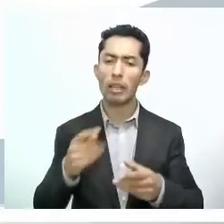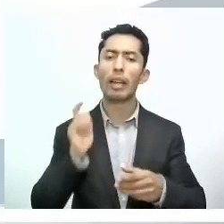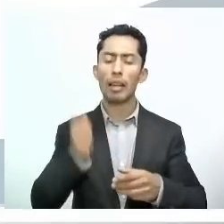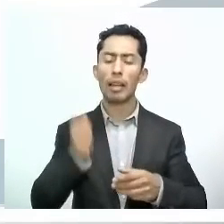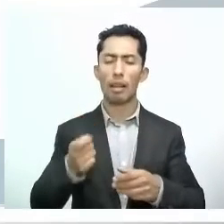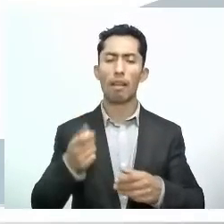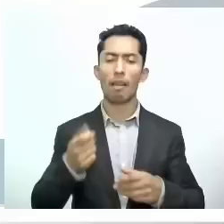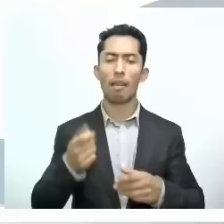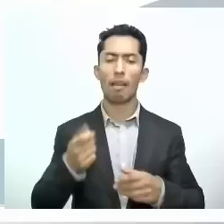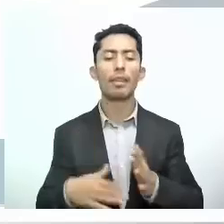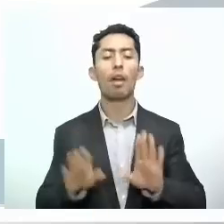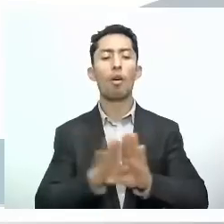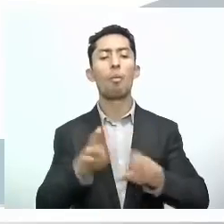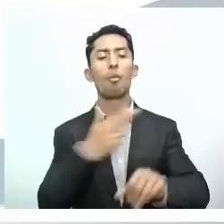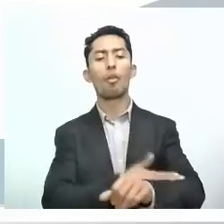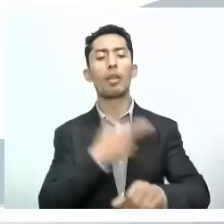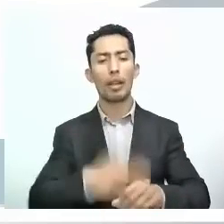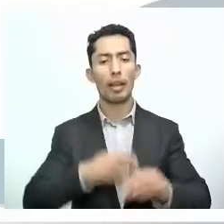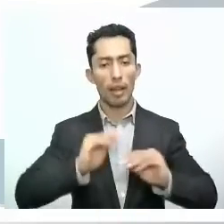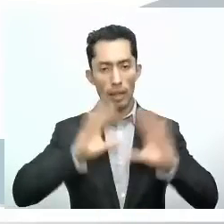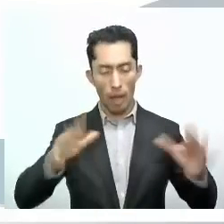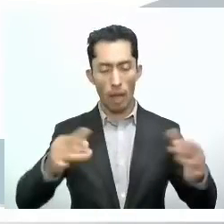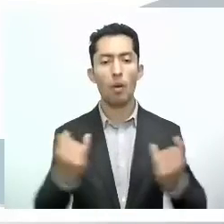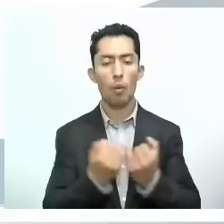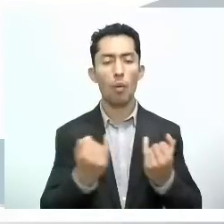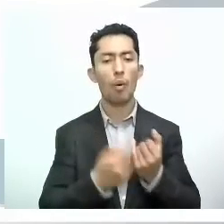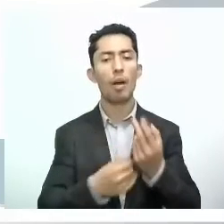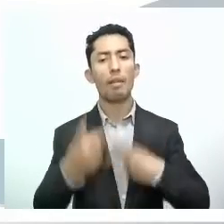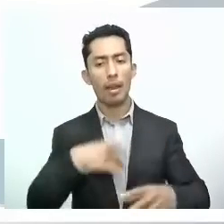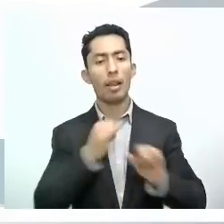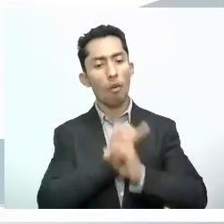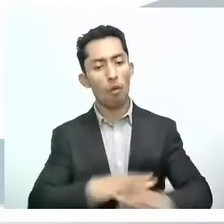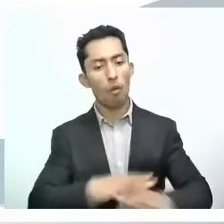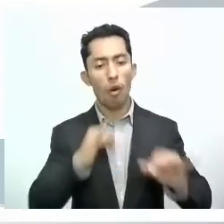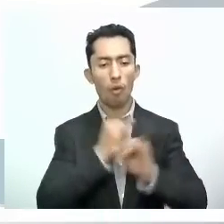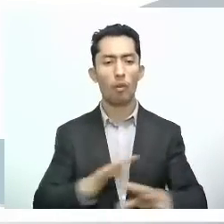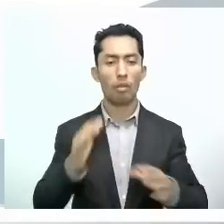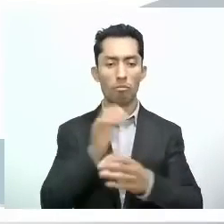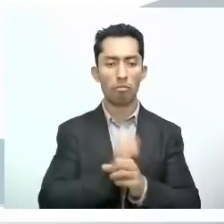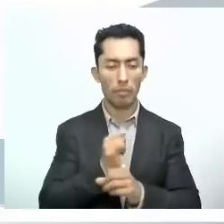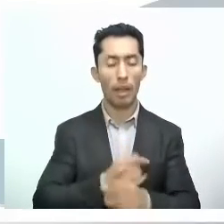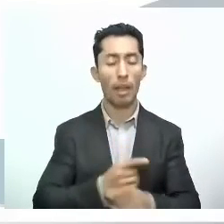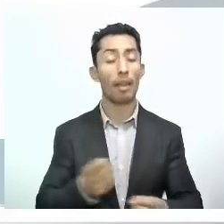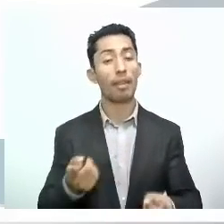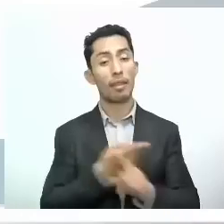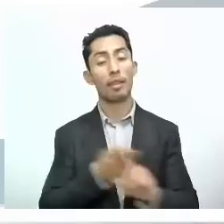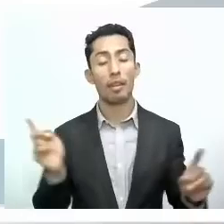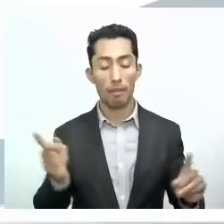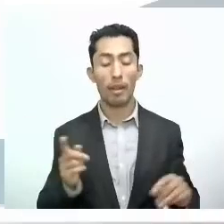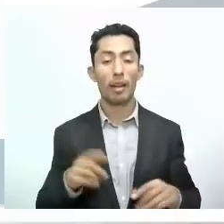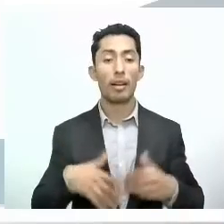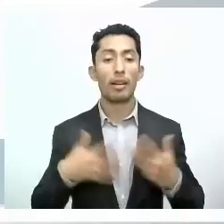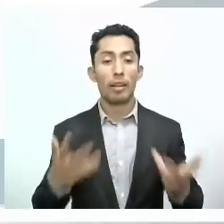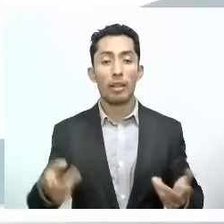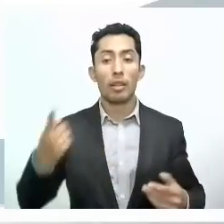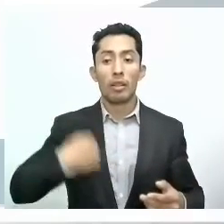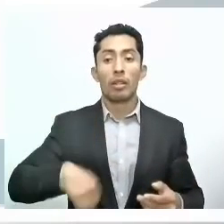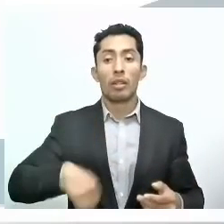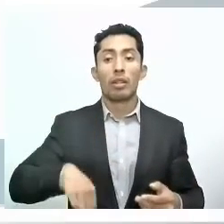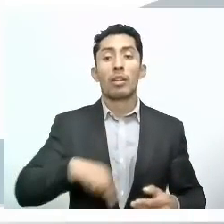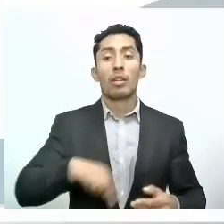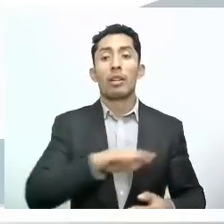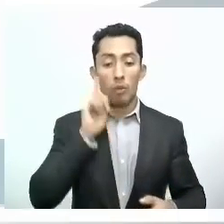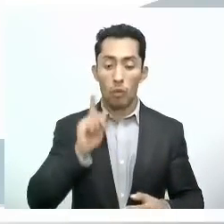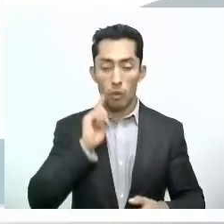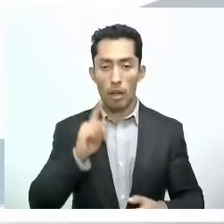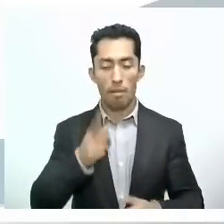la transparencia y de la generación de datos. En cambio, nosotras ponemos en el centro